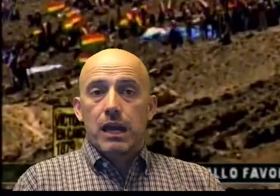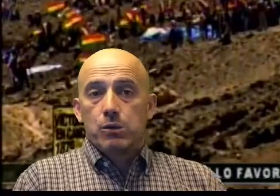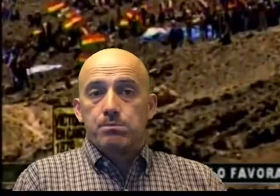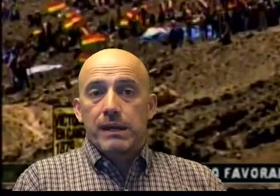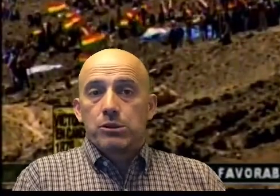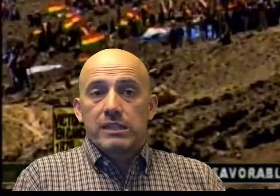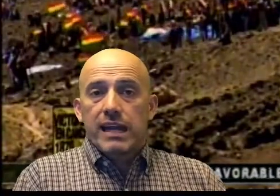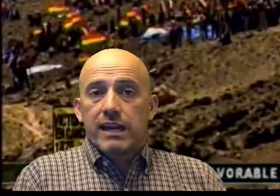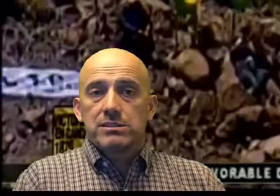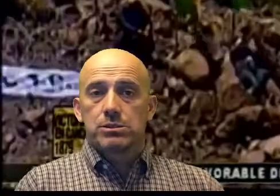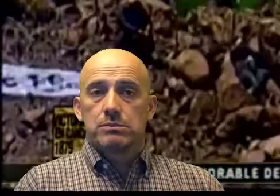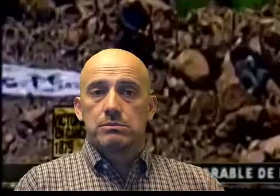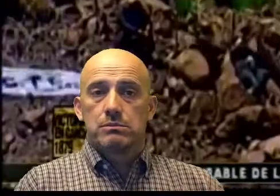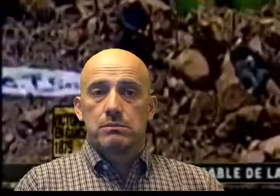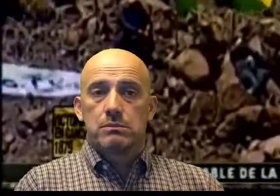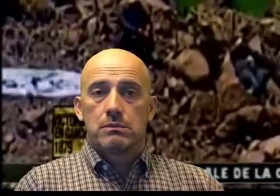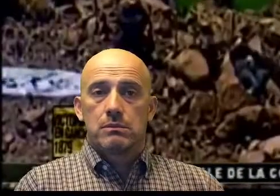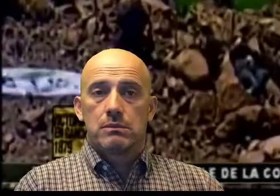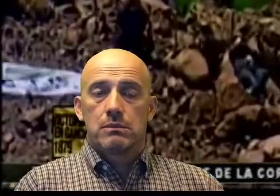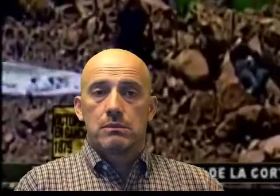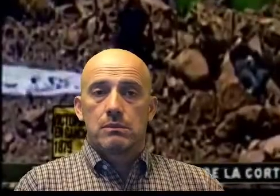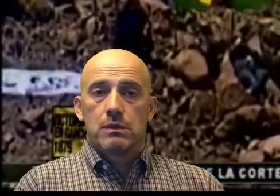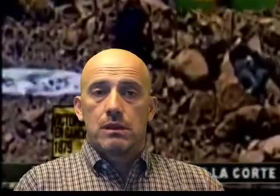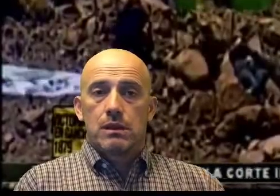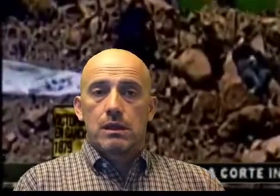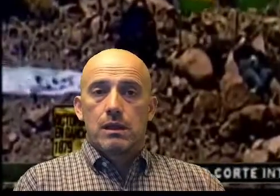en un país que no tenía ejército